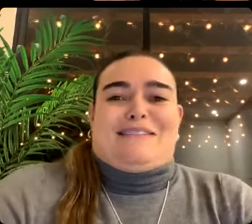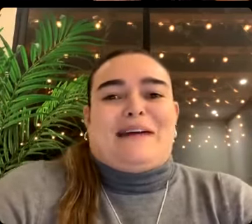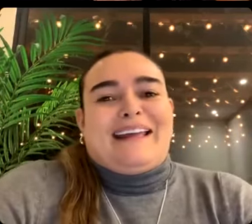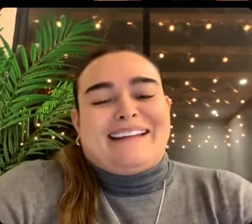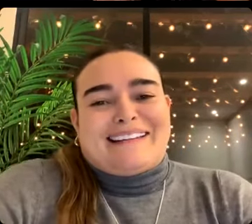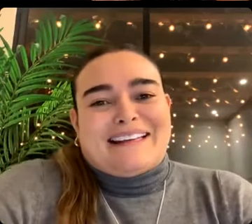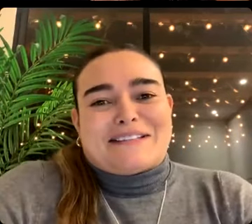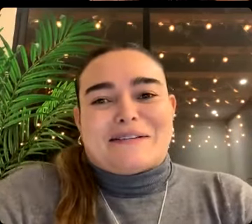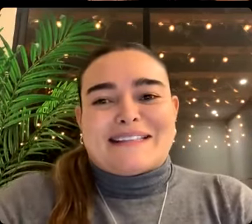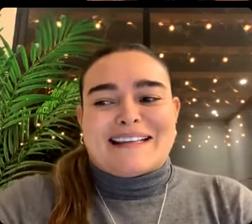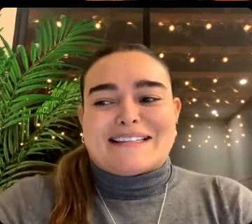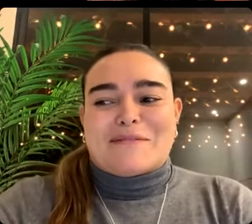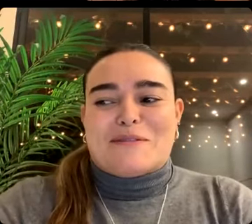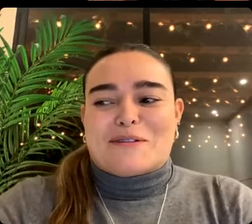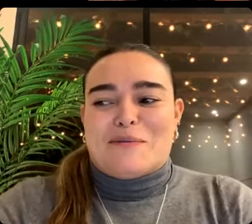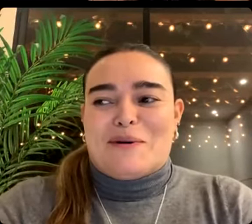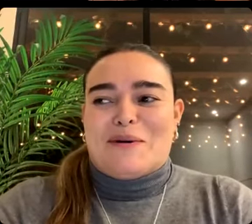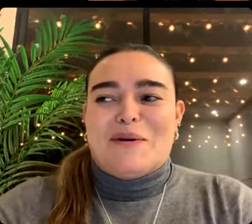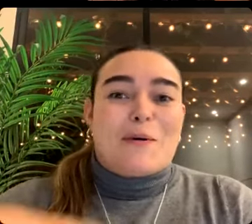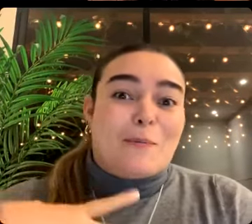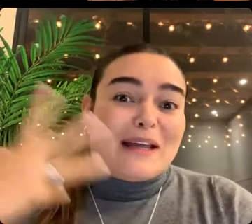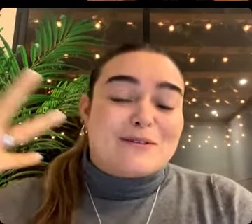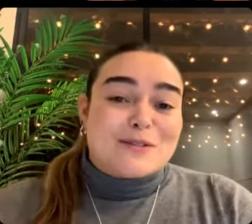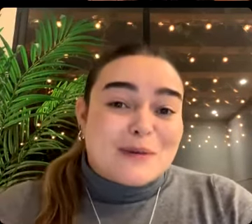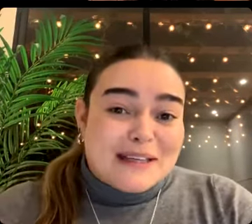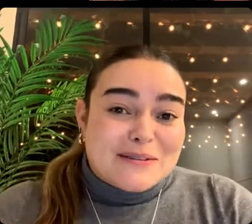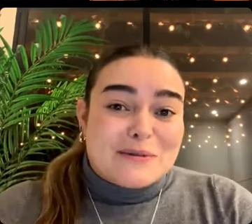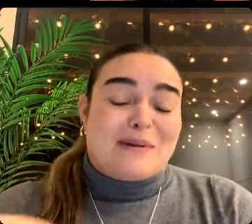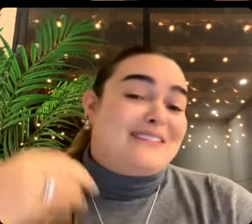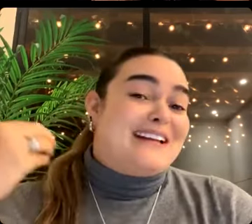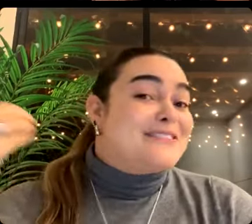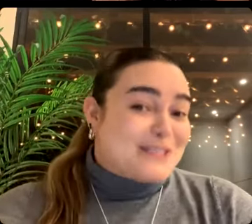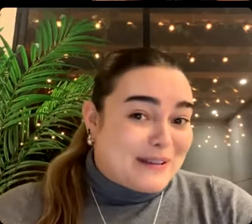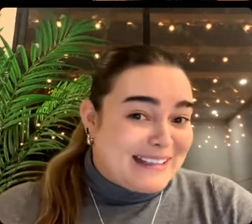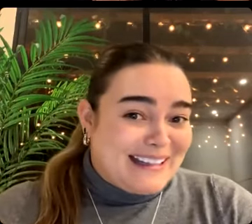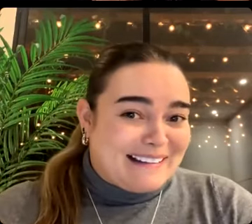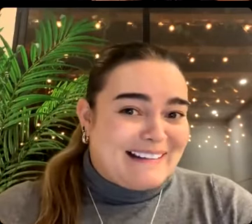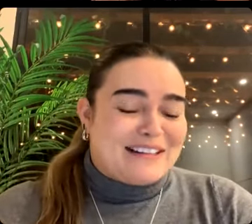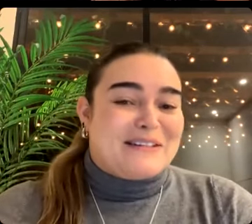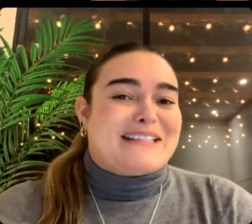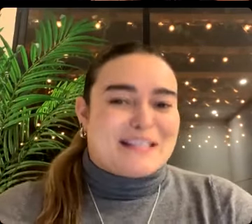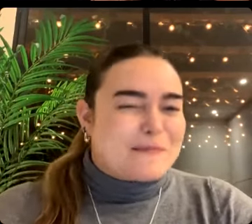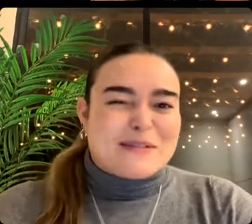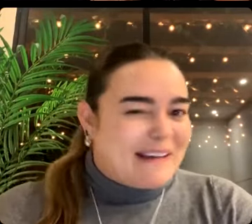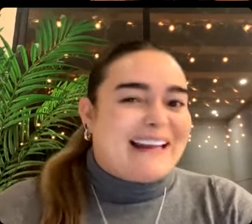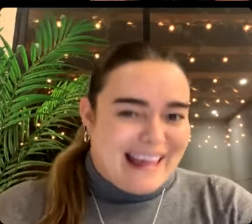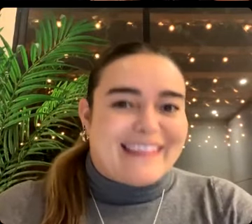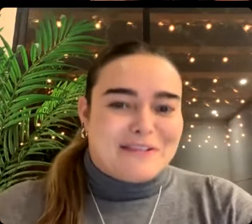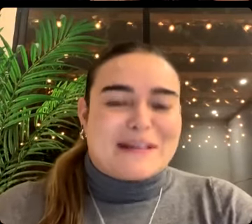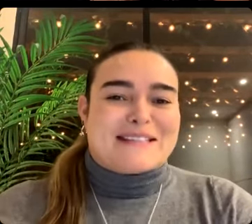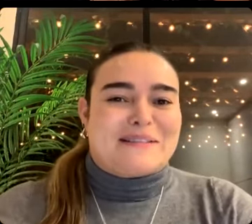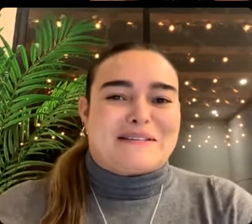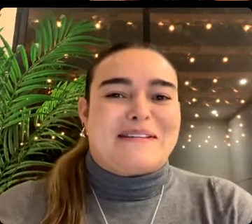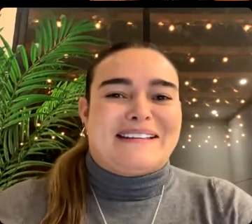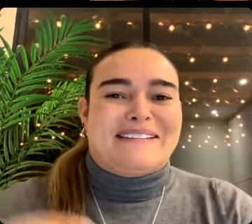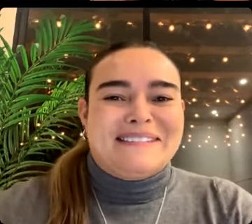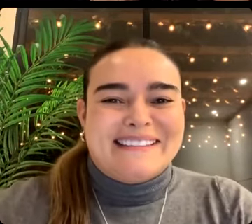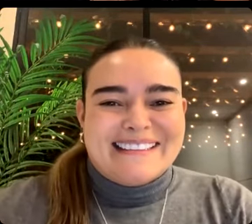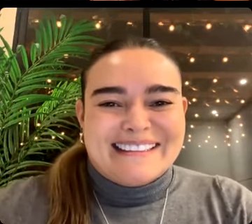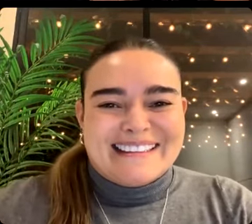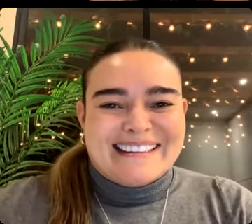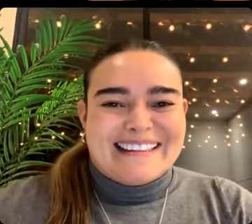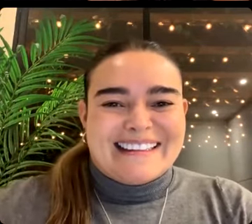pues imagínate, esto hace que estemos como cumpliendo un sueño, cumpliendo una ilusión que tiene que ver con esa responsabilidad de educación también,